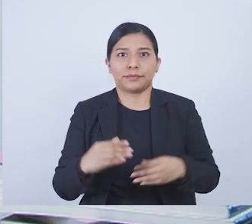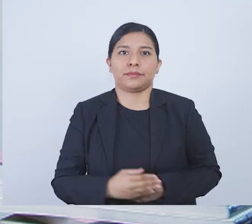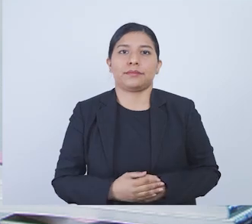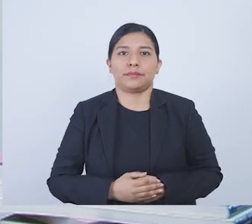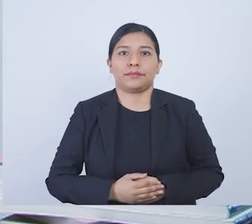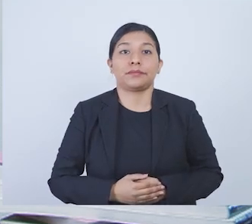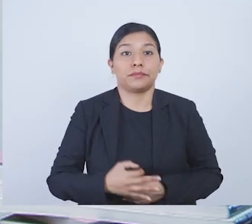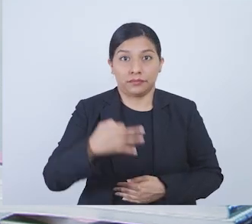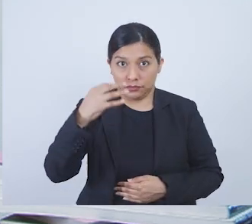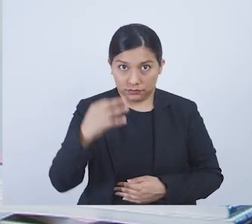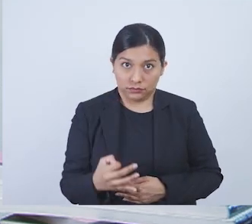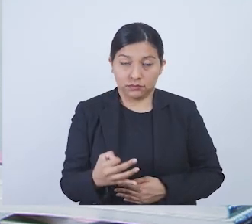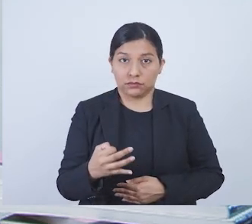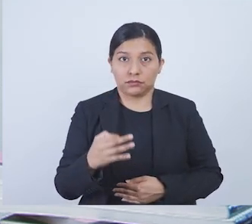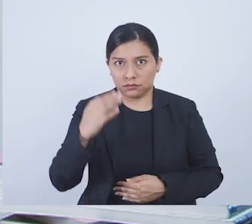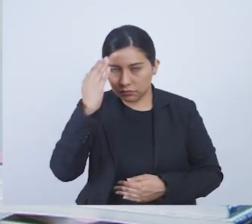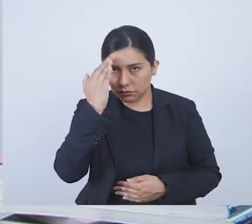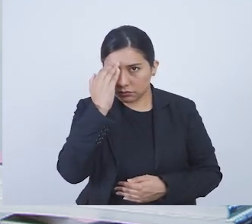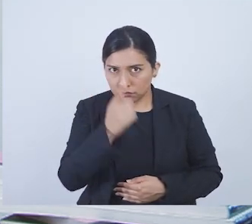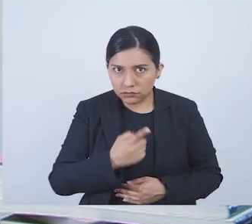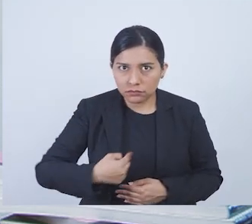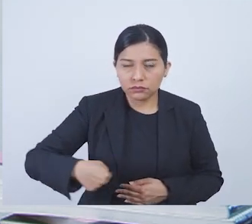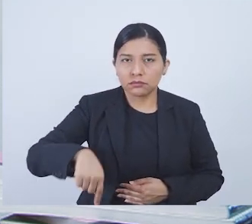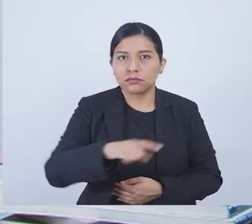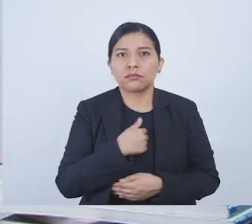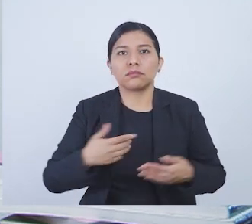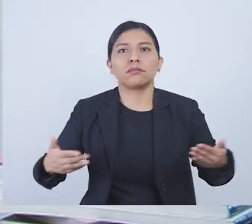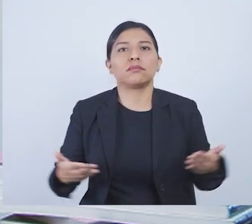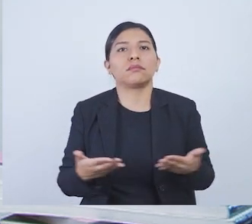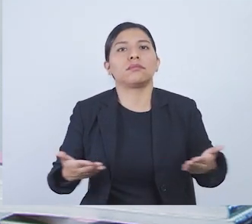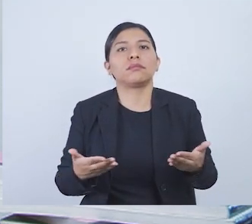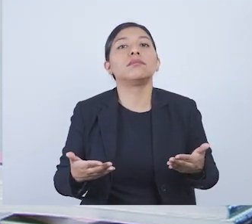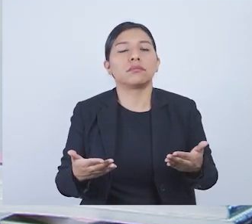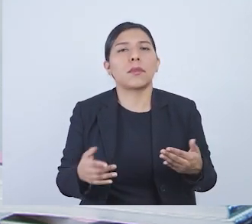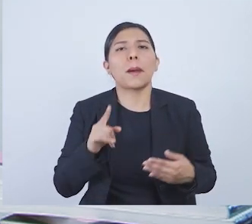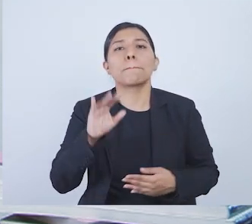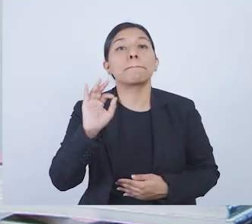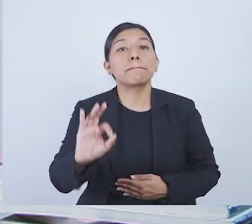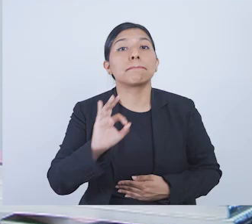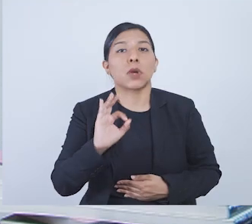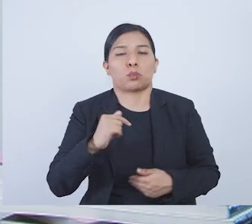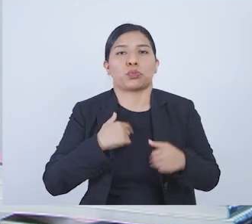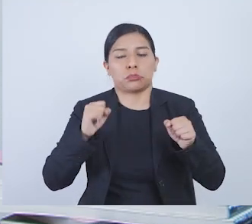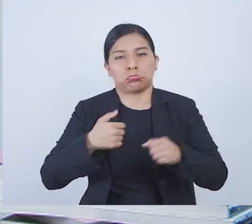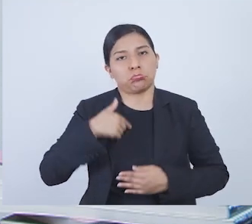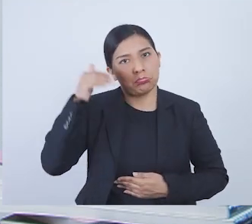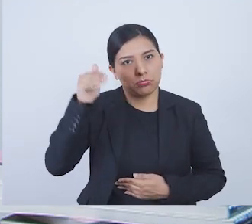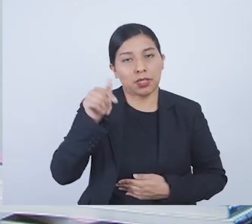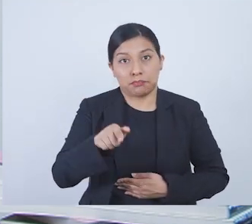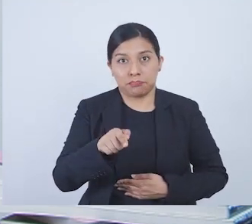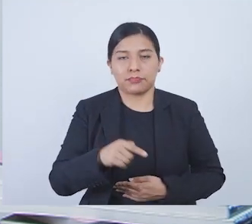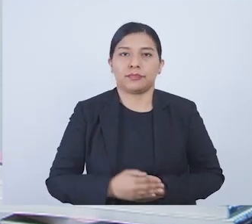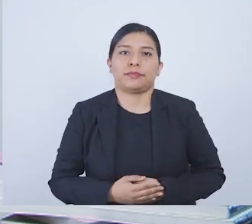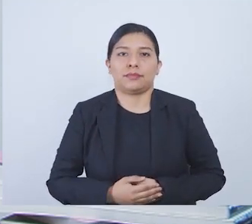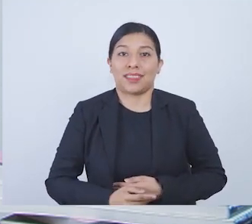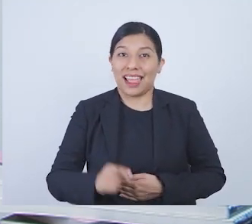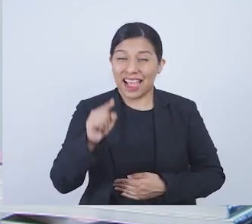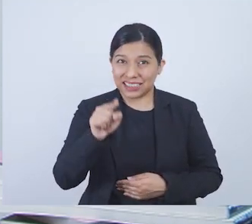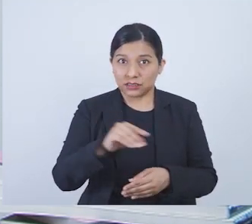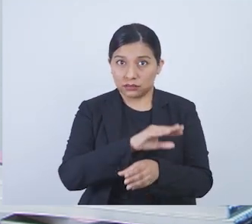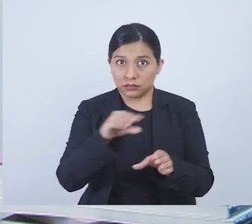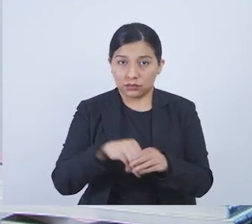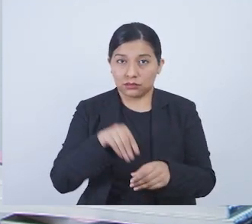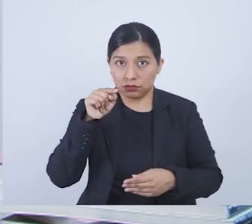hay que apuntarle a generar en ellos las herramientas que faciliten el dar esta asignatura. Y dentro de esas herramientas